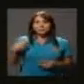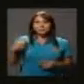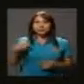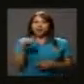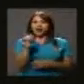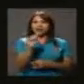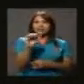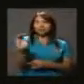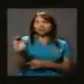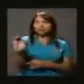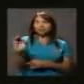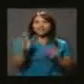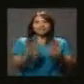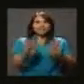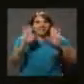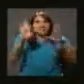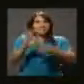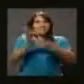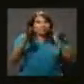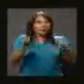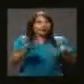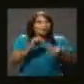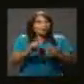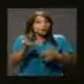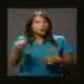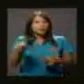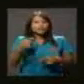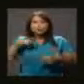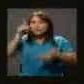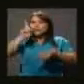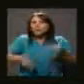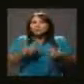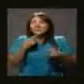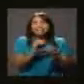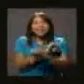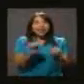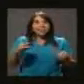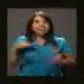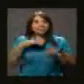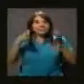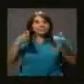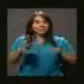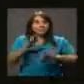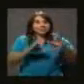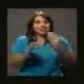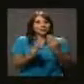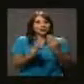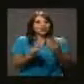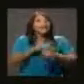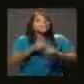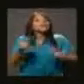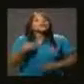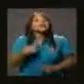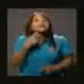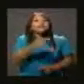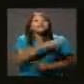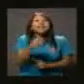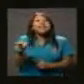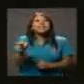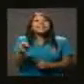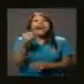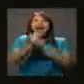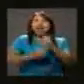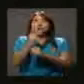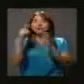funcionario o no lo es no puedo decir nada del ministro de ciencia y tecnología pero lo que les digo es que al 2018 este país debe